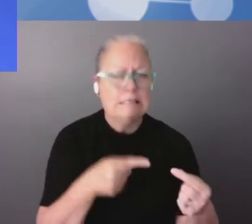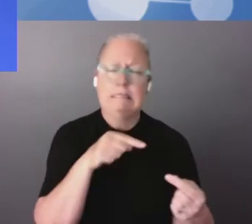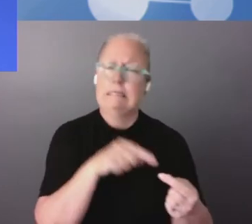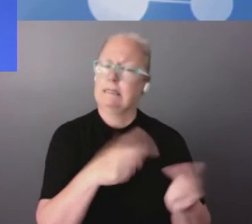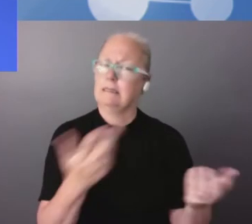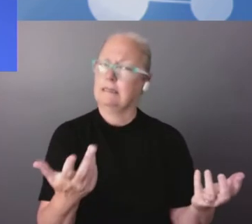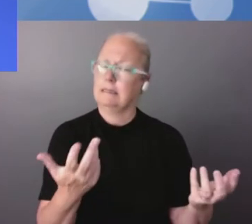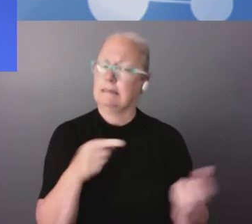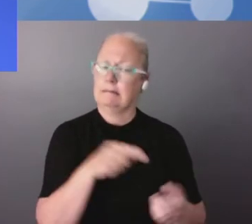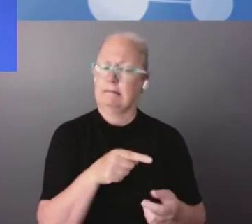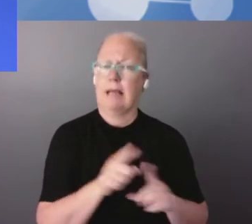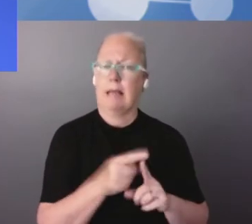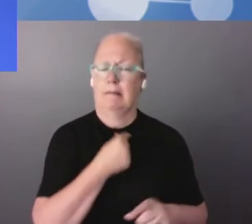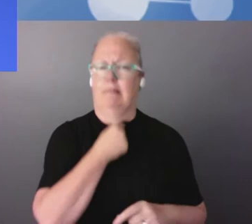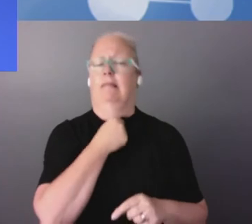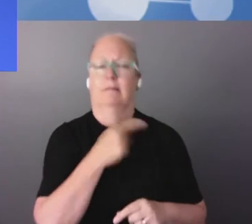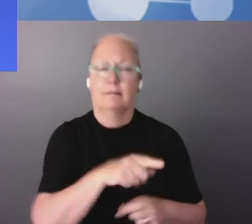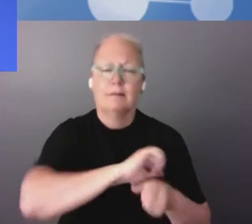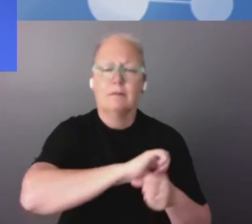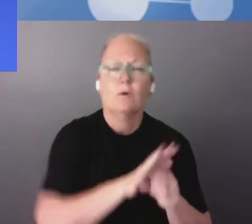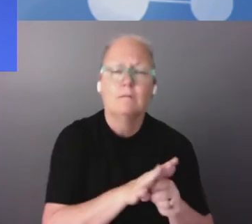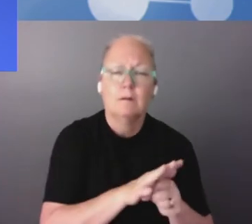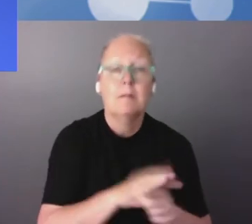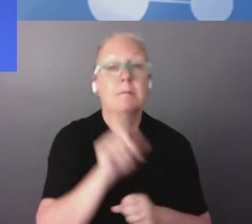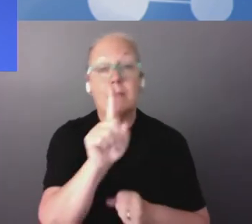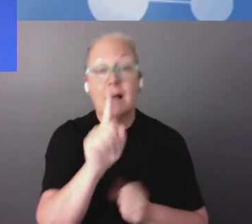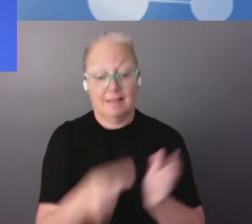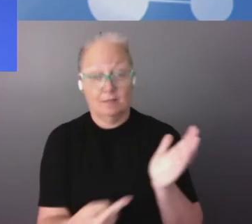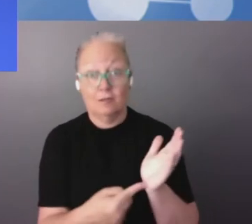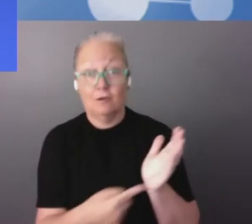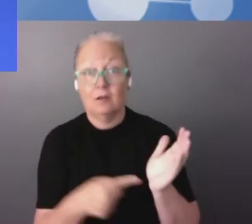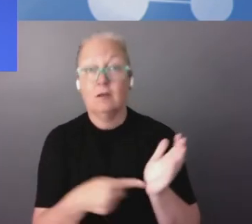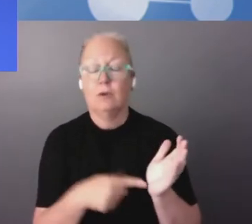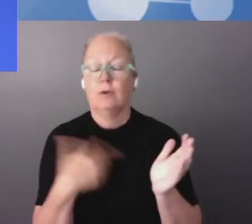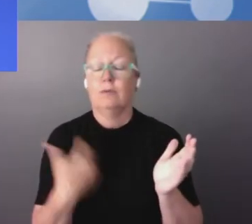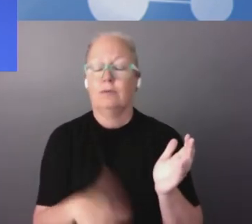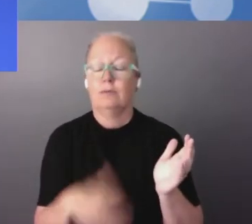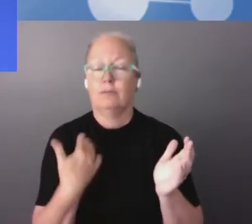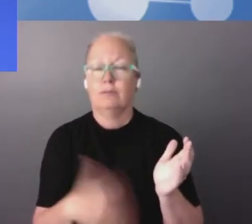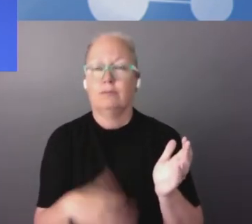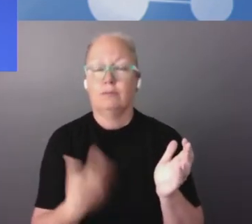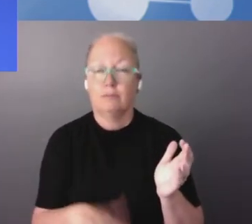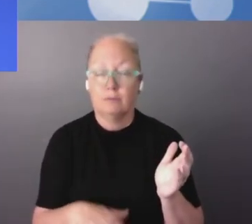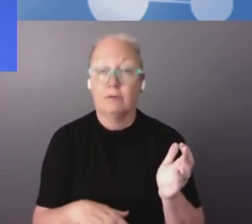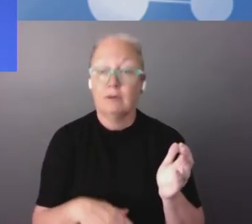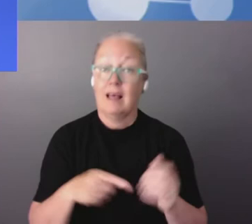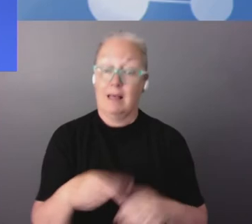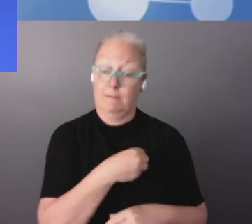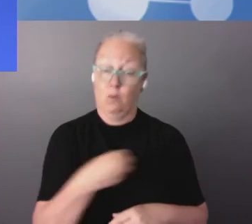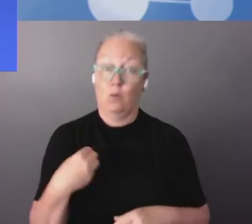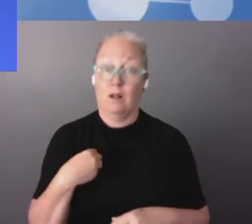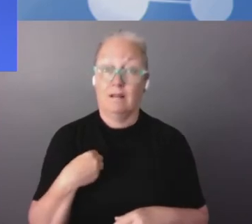sanidad que han salvado muchas vidas, por ejemplo, aquí en Polonia, donde implementamos aquellas